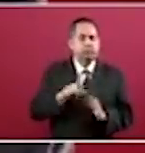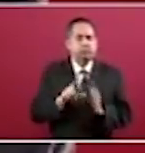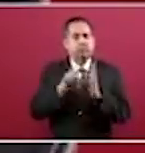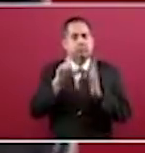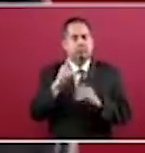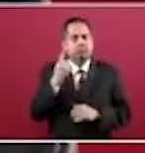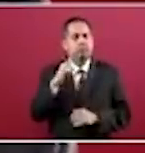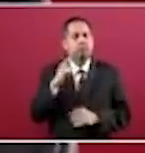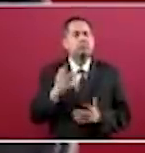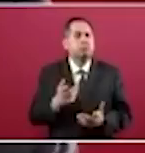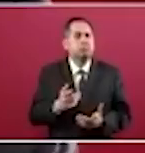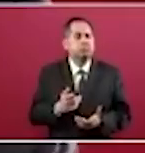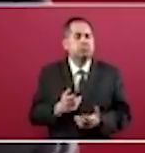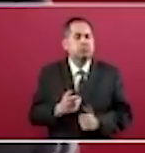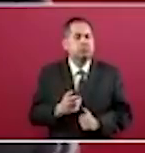para que